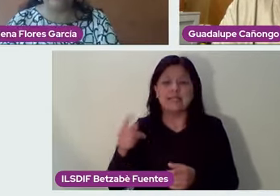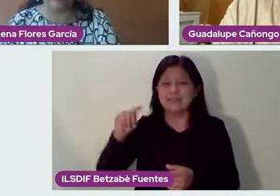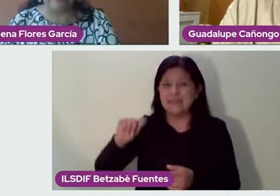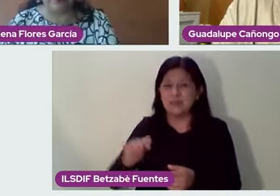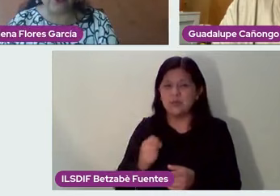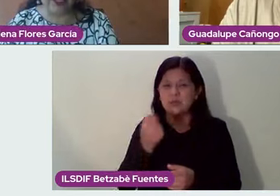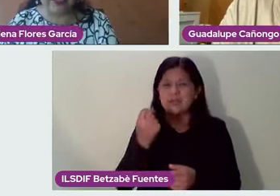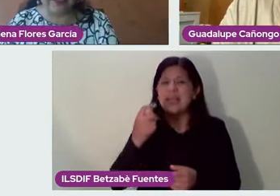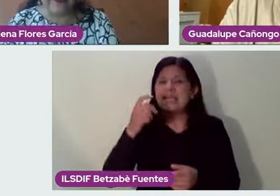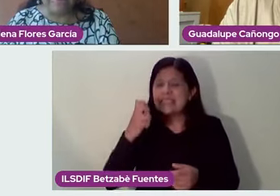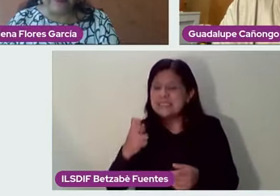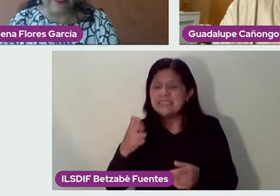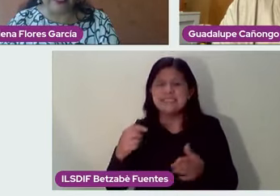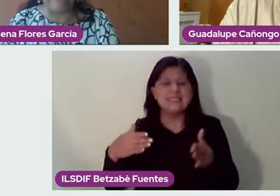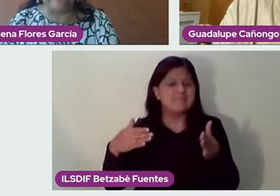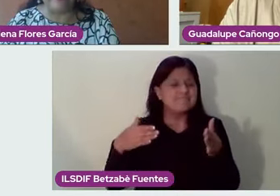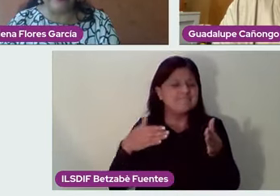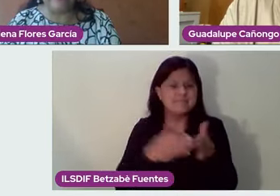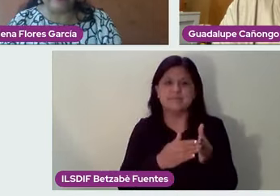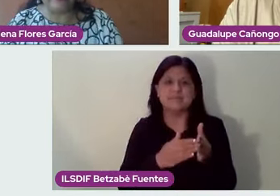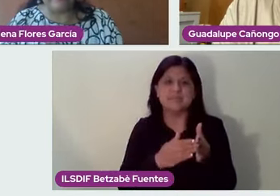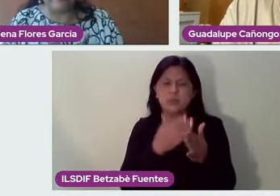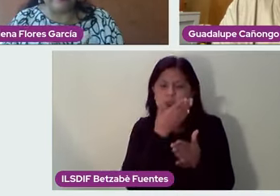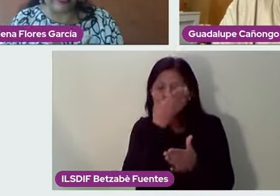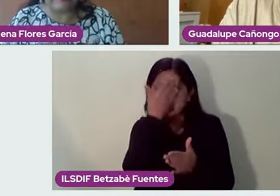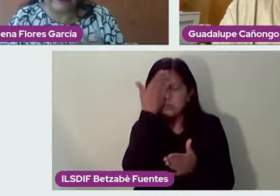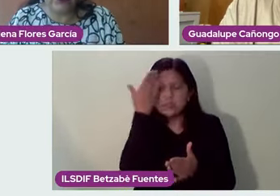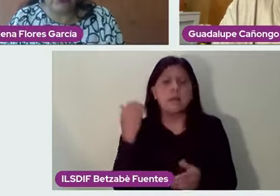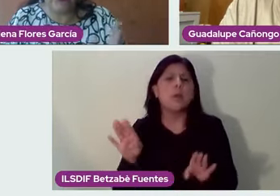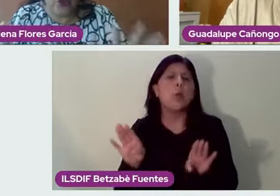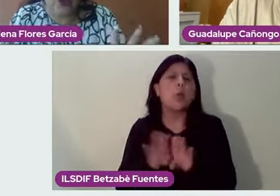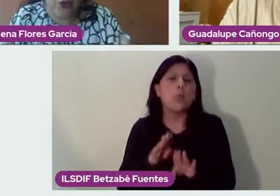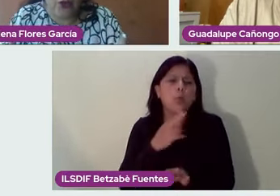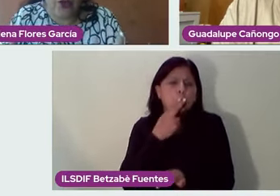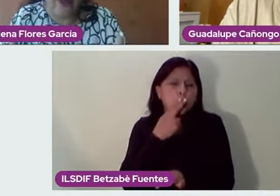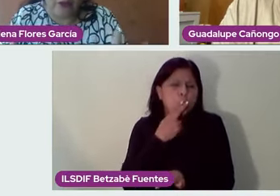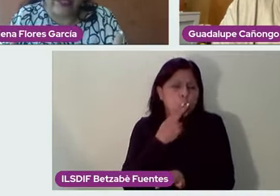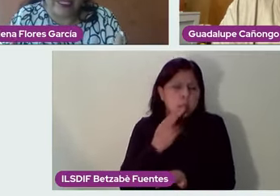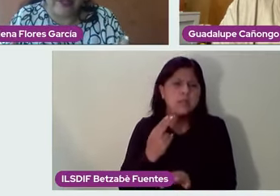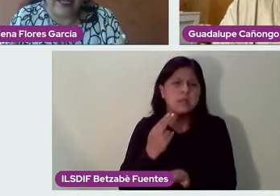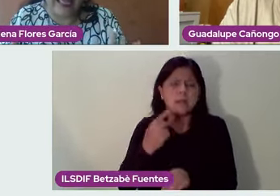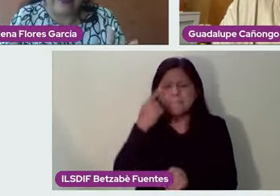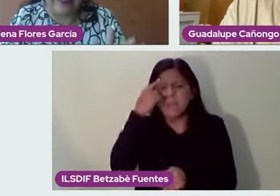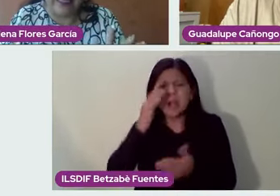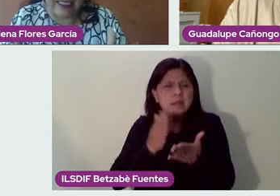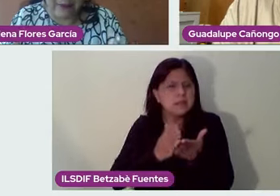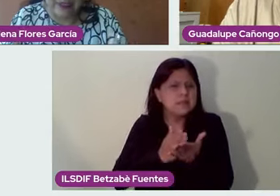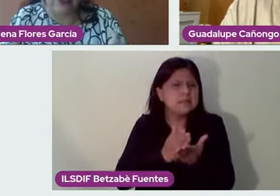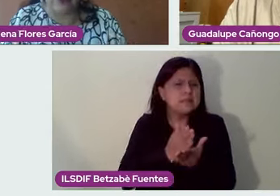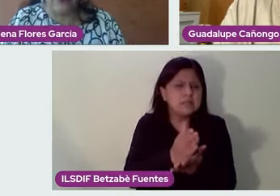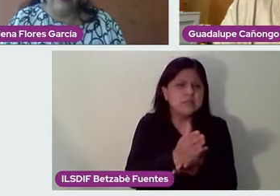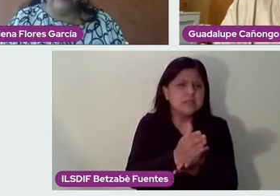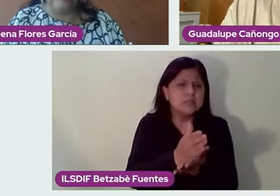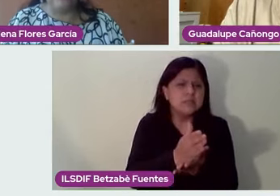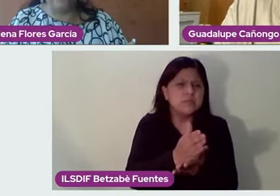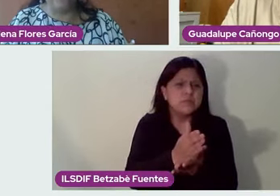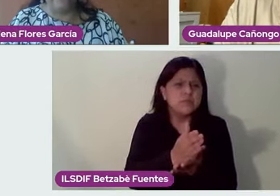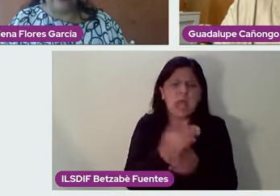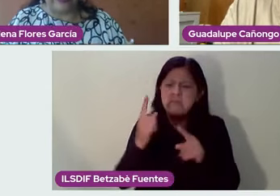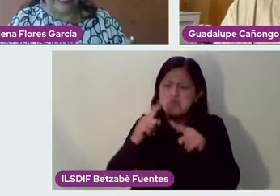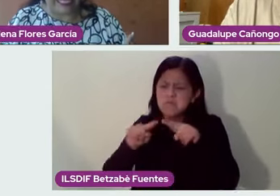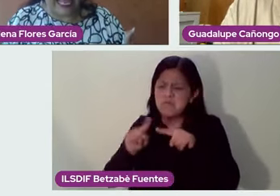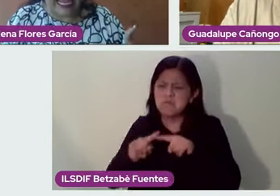las personas mayores en materia de accesos, no solo, como decías bien, de servicios,